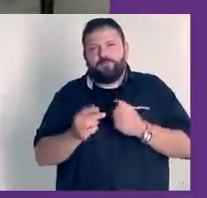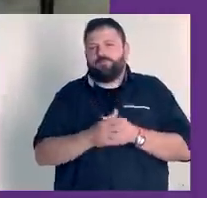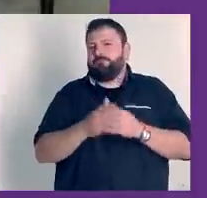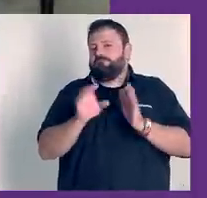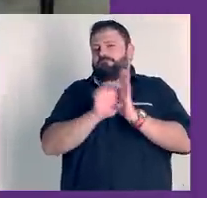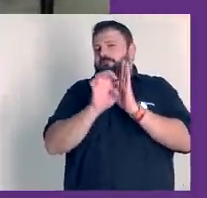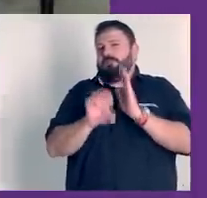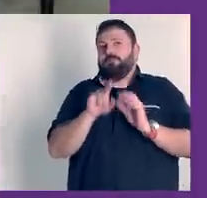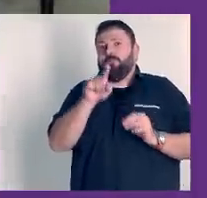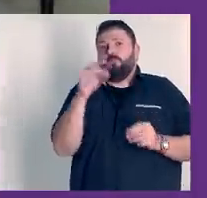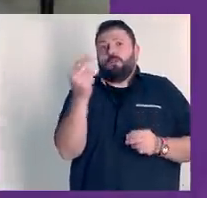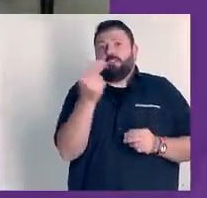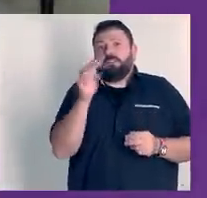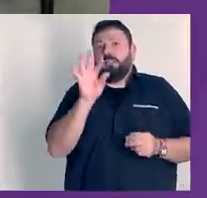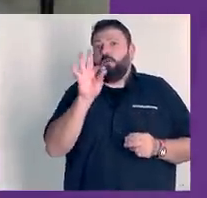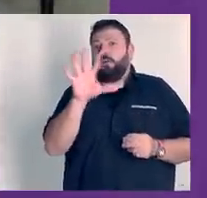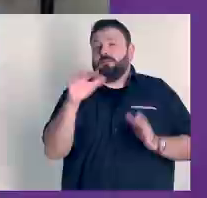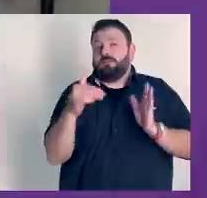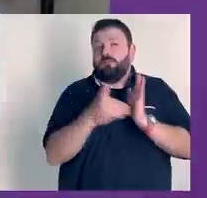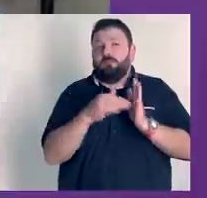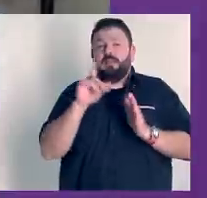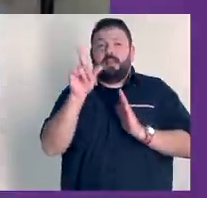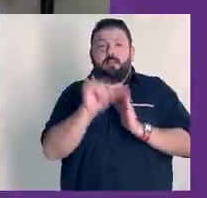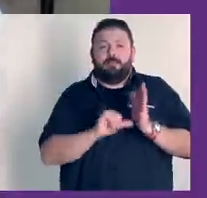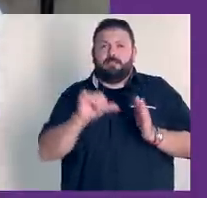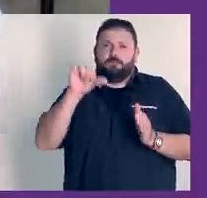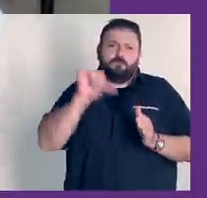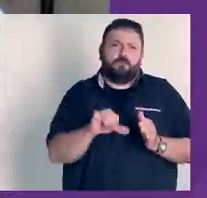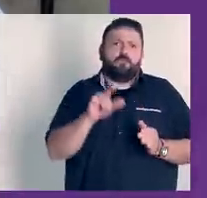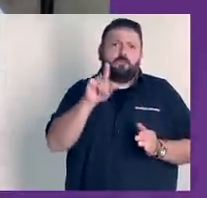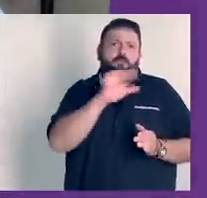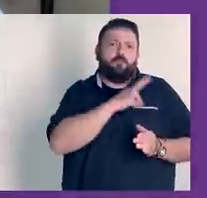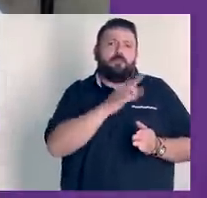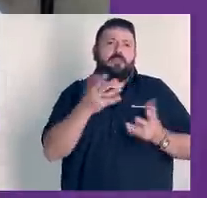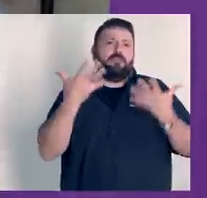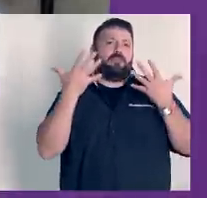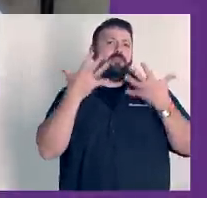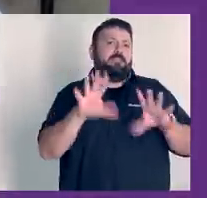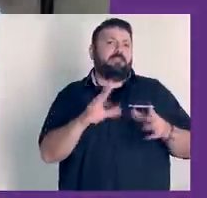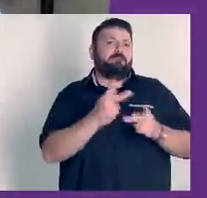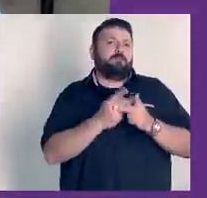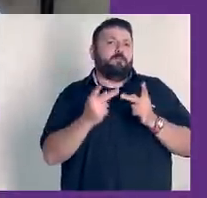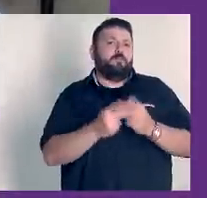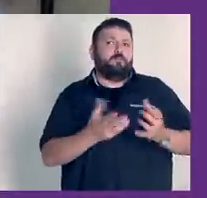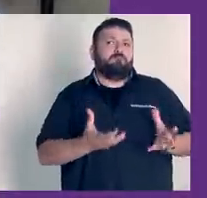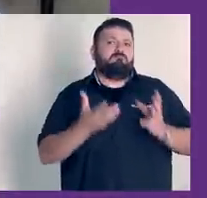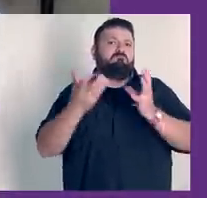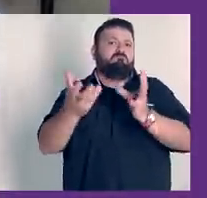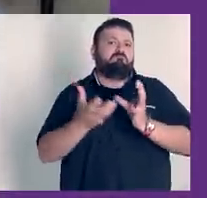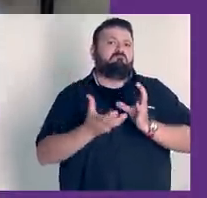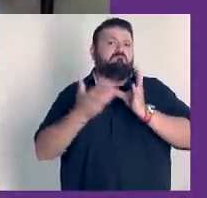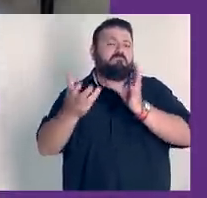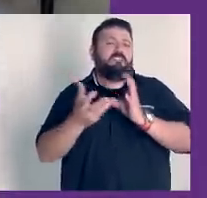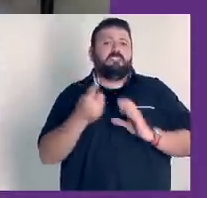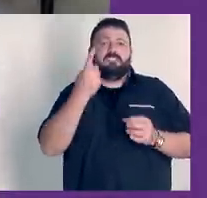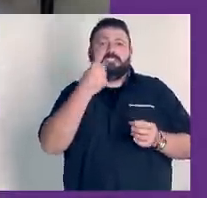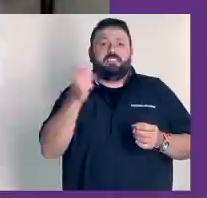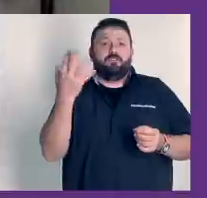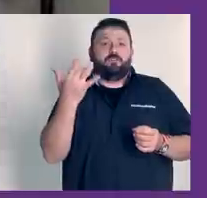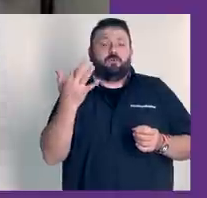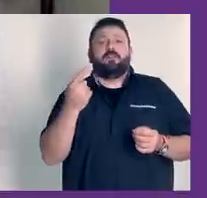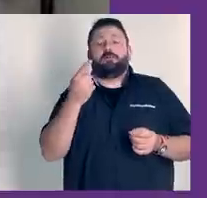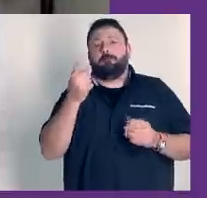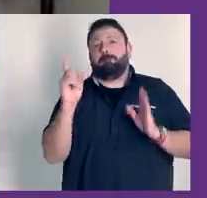ganar 45,000 pesos al mes hoy por hoy, pues vas a entregar 10 productos, porque 10 productos por 150 pesos, pues